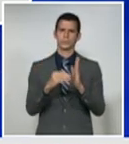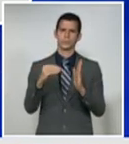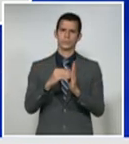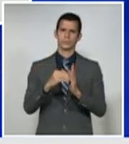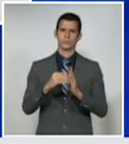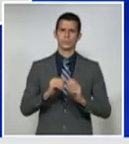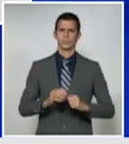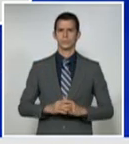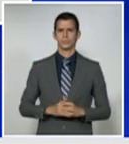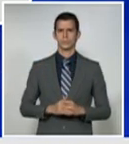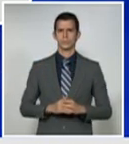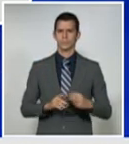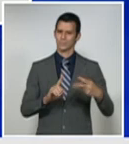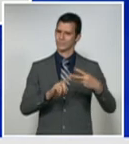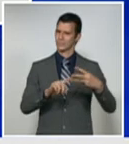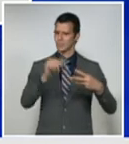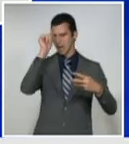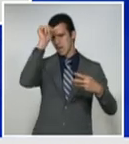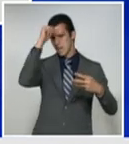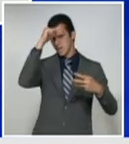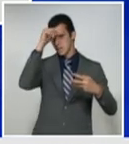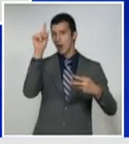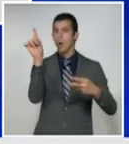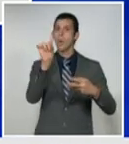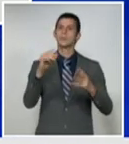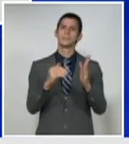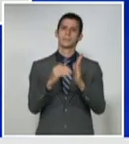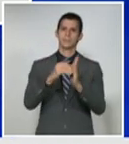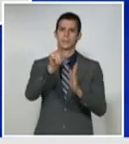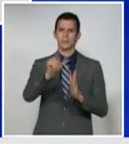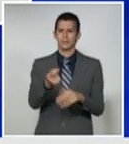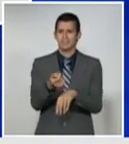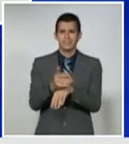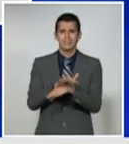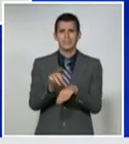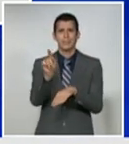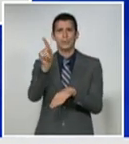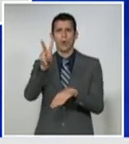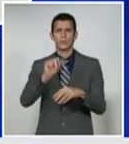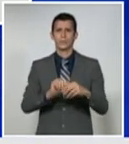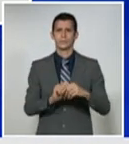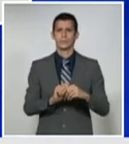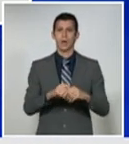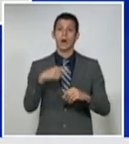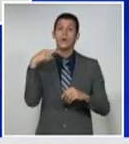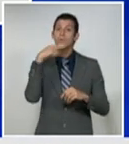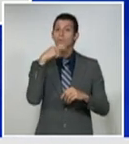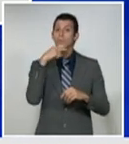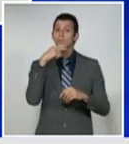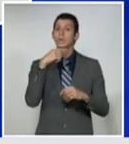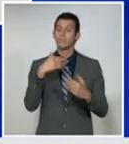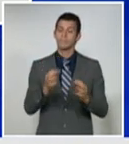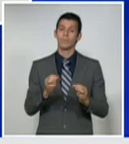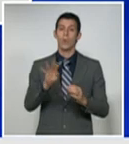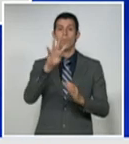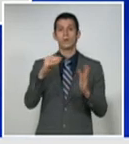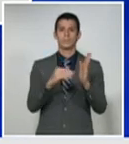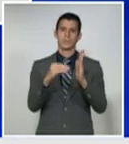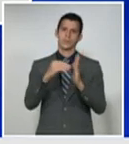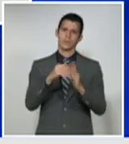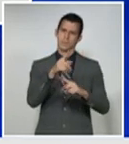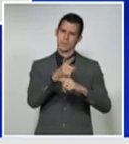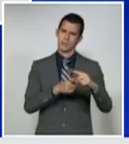más de 11 millones, prácticamente 12, Rusia con 4,5 millones y Francia